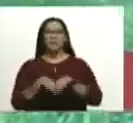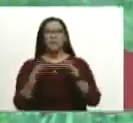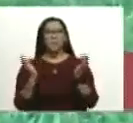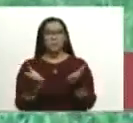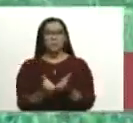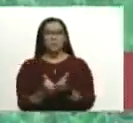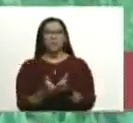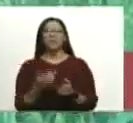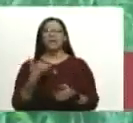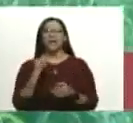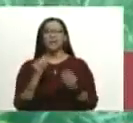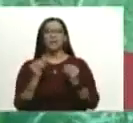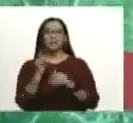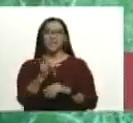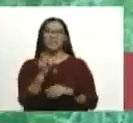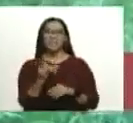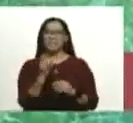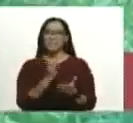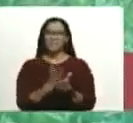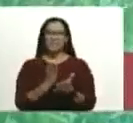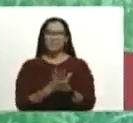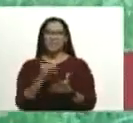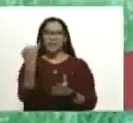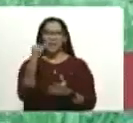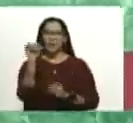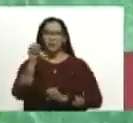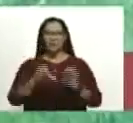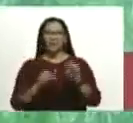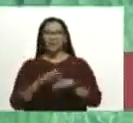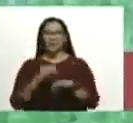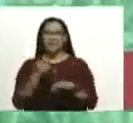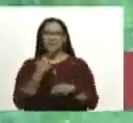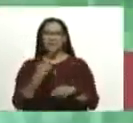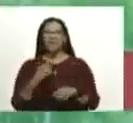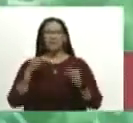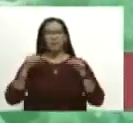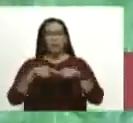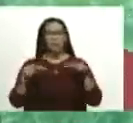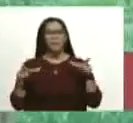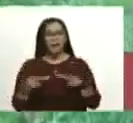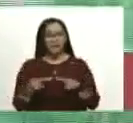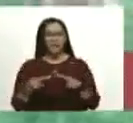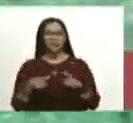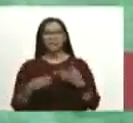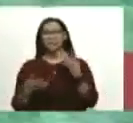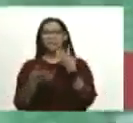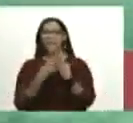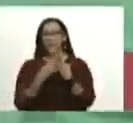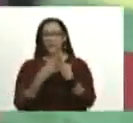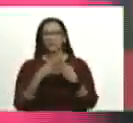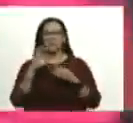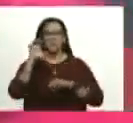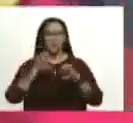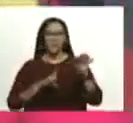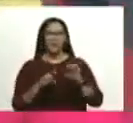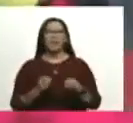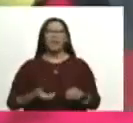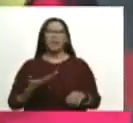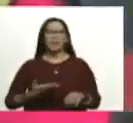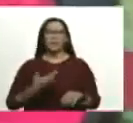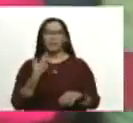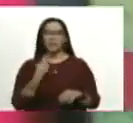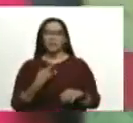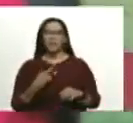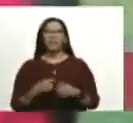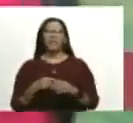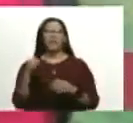hay muchas críticas siempre a los zoológicos porque dicen que son espacios, que son jaulas, que son cárceles para los animales. Es importante destacar